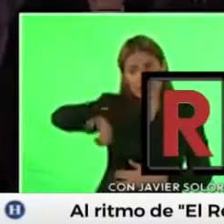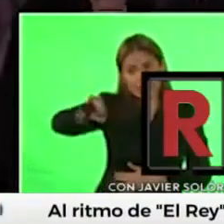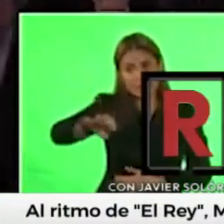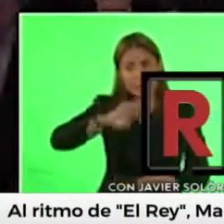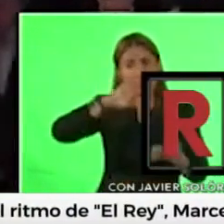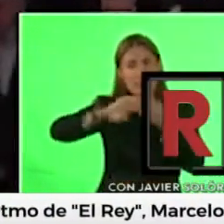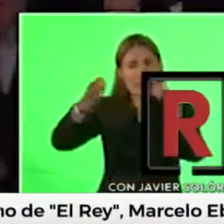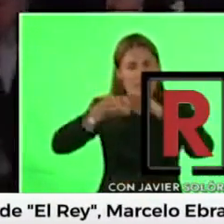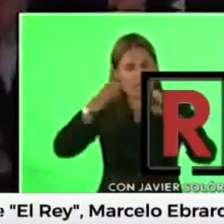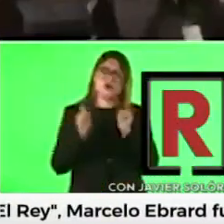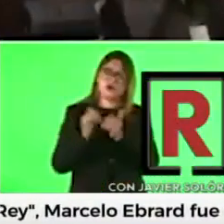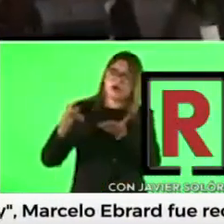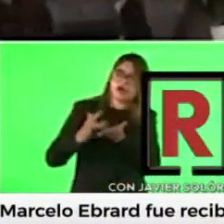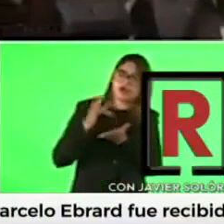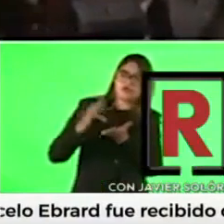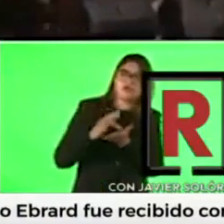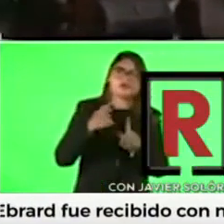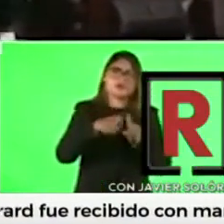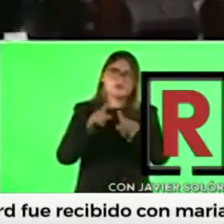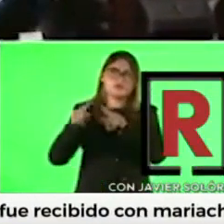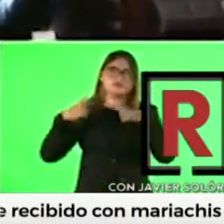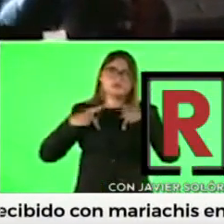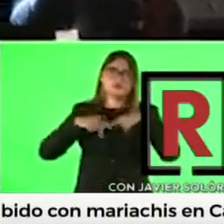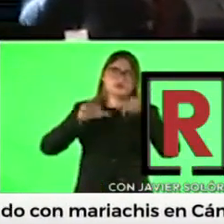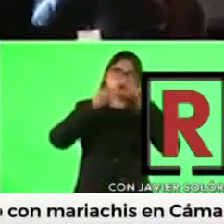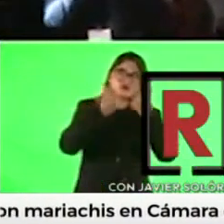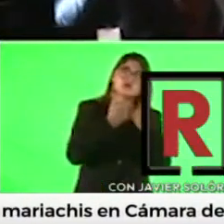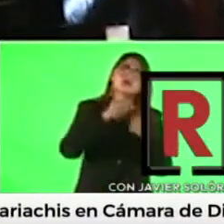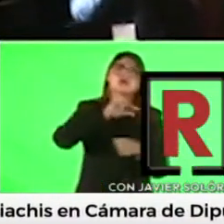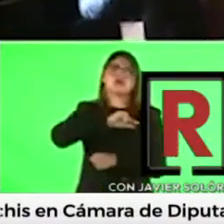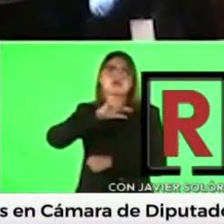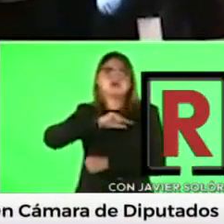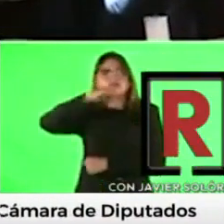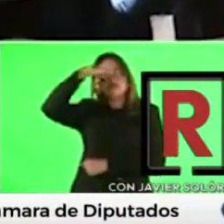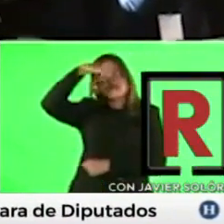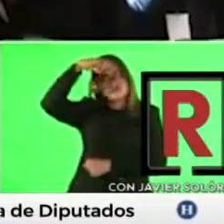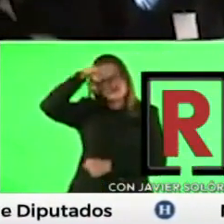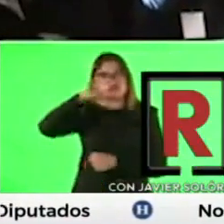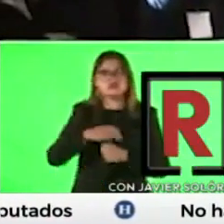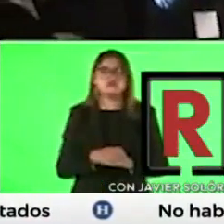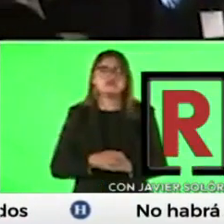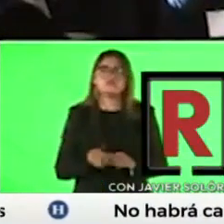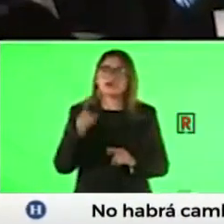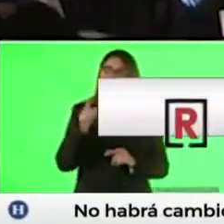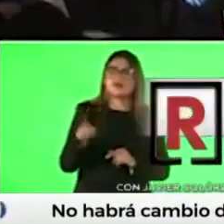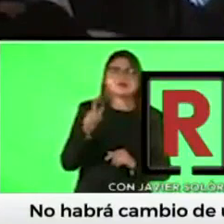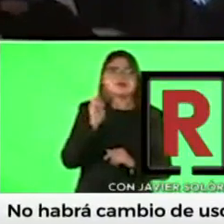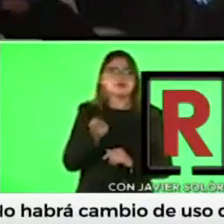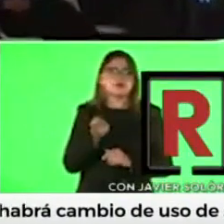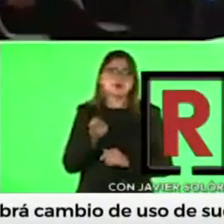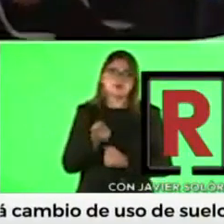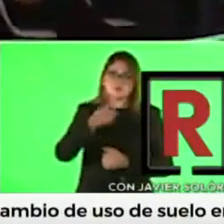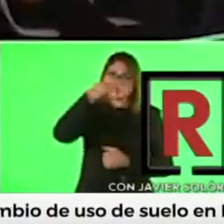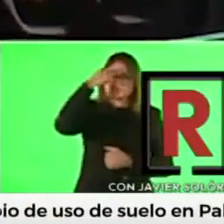no termina aquí. Ahí fue una presentación, ¿no? Básicamente una presentación muy mediática. Estaba el setting a todo lo que